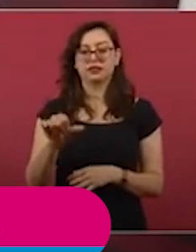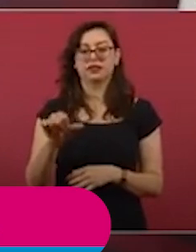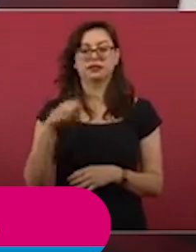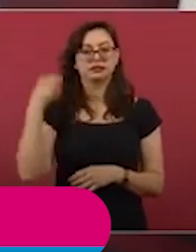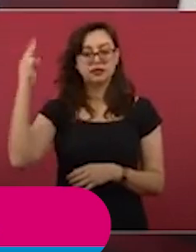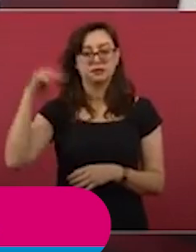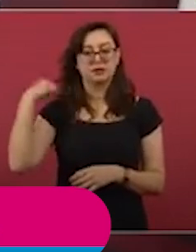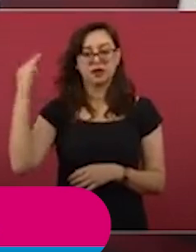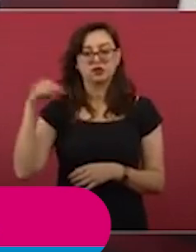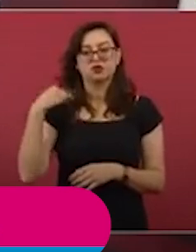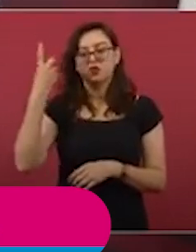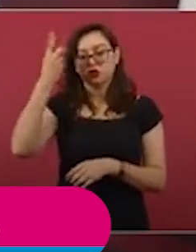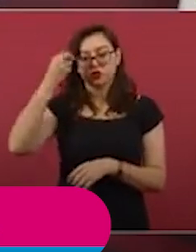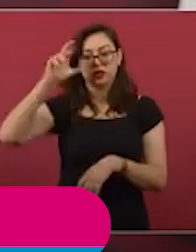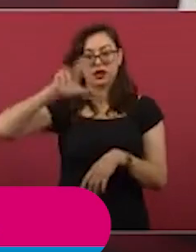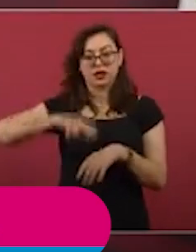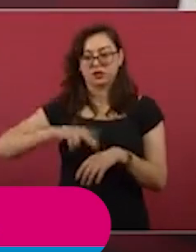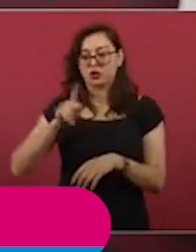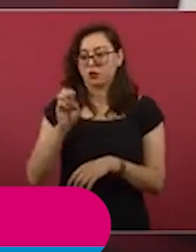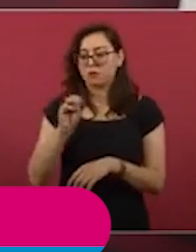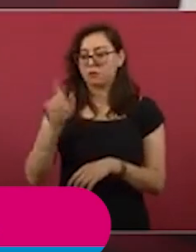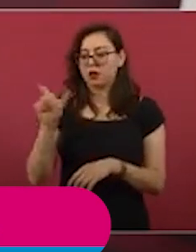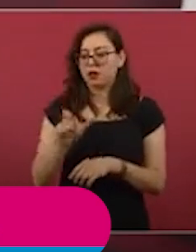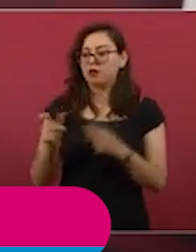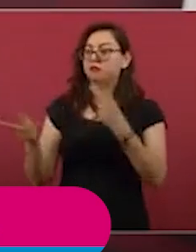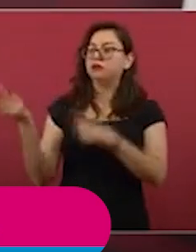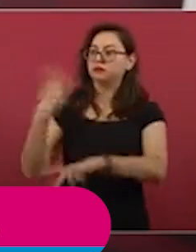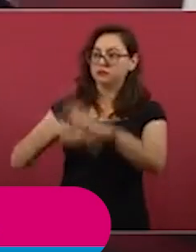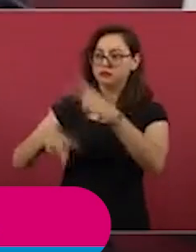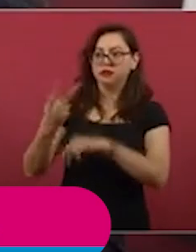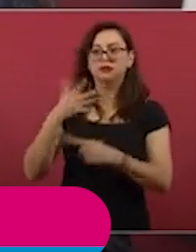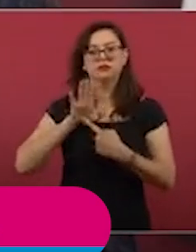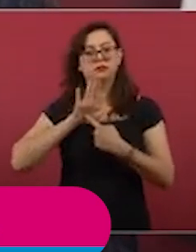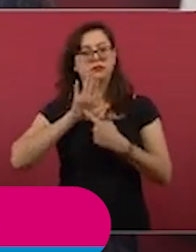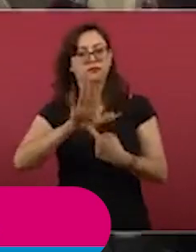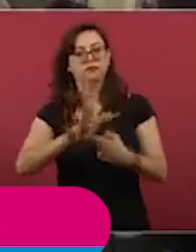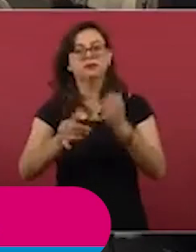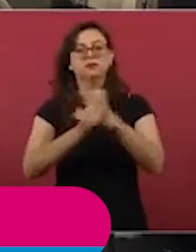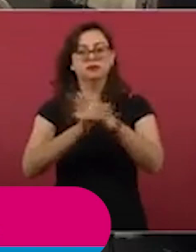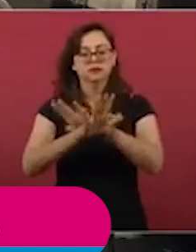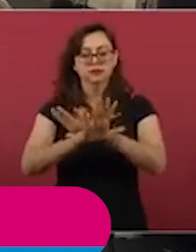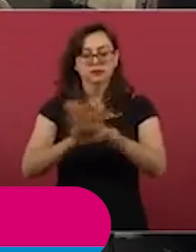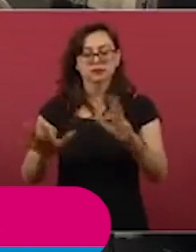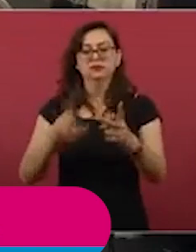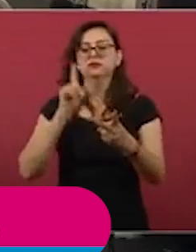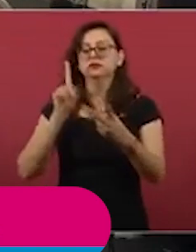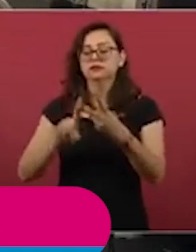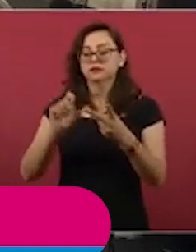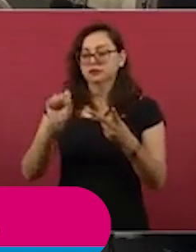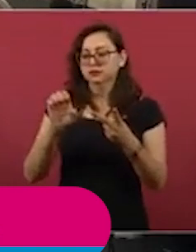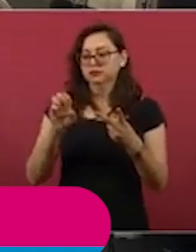Pemex y va a estar la secretaria de Energía.